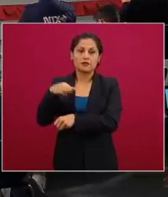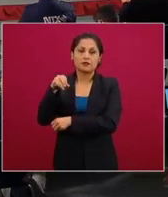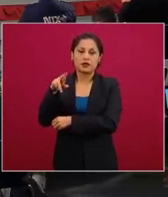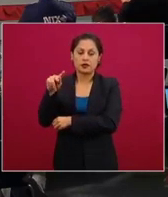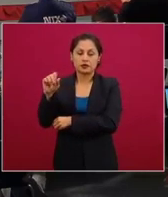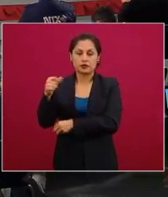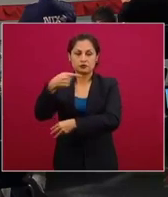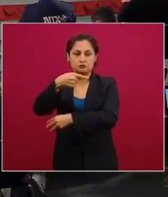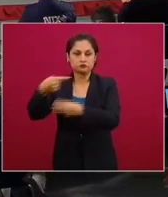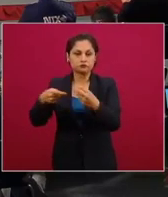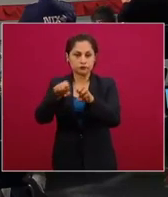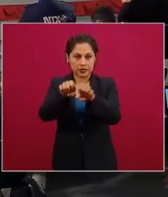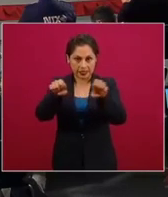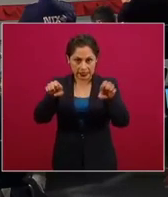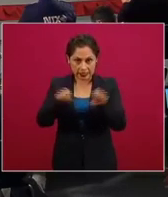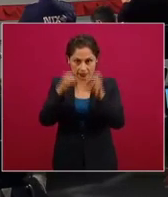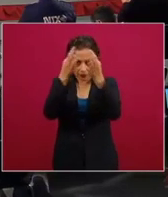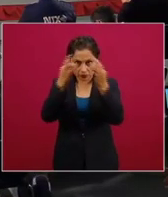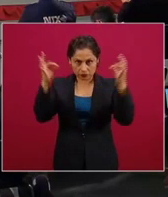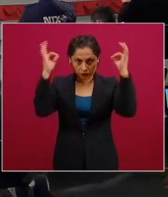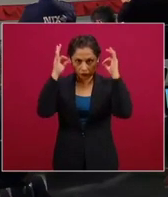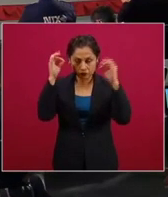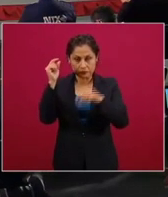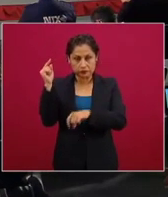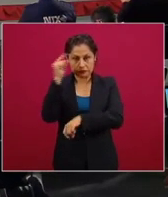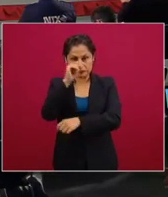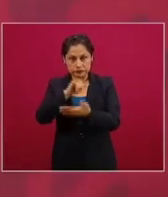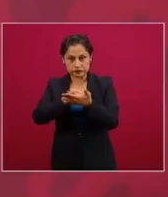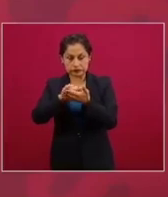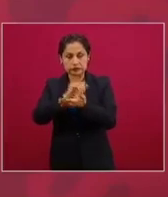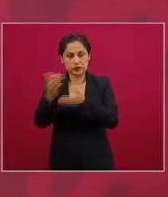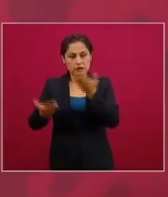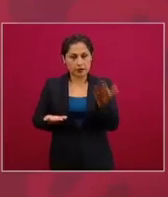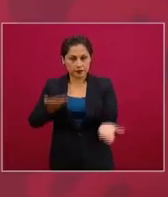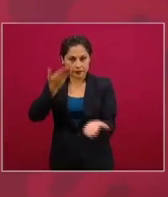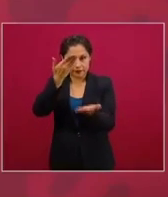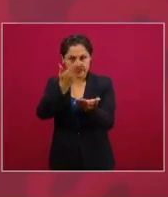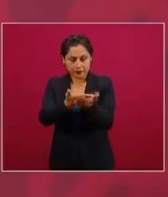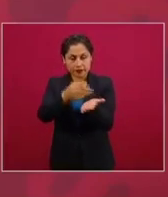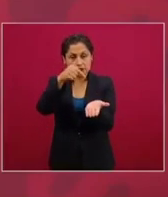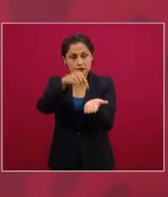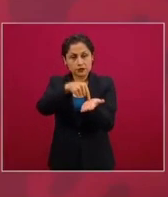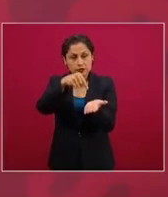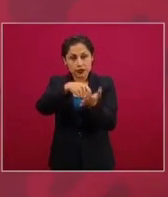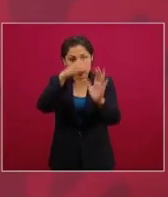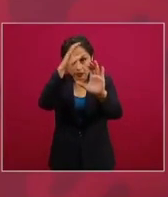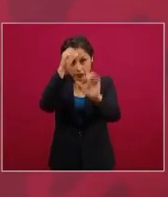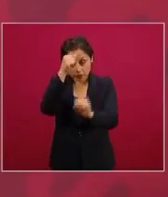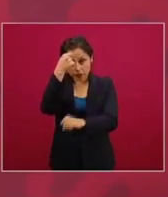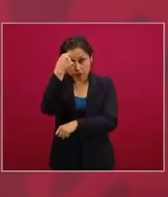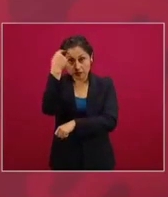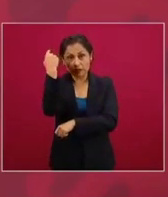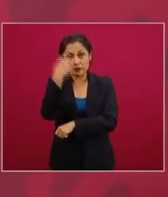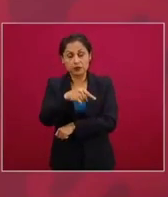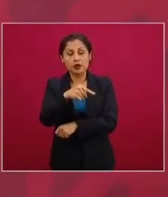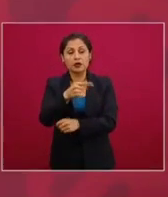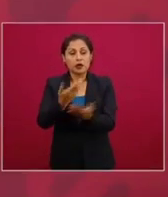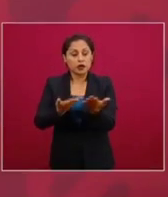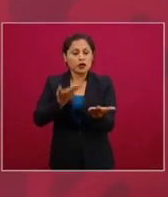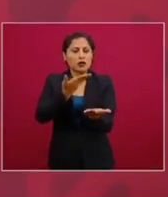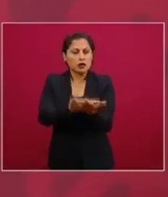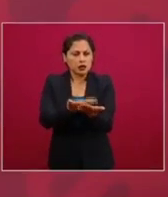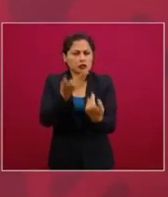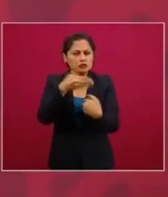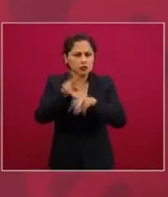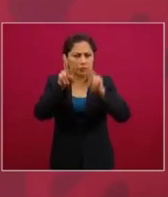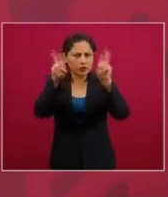Cancillería, para presentar la resolución correspondiente, que no se trata nada más de un pronunciamiento de tipo político,